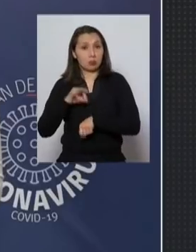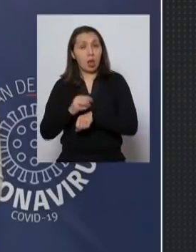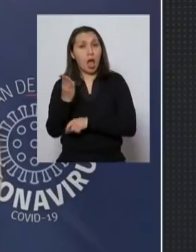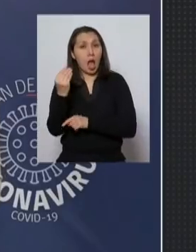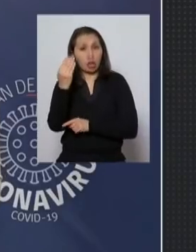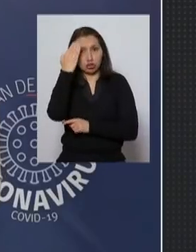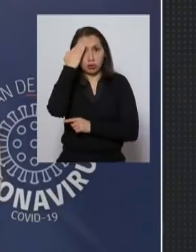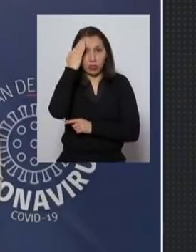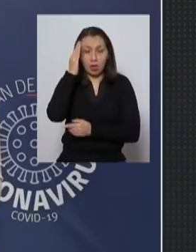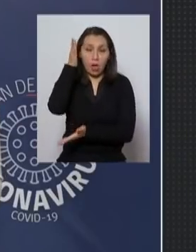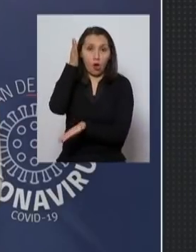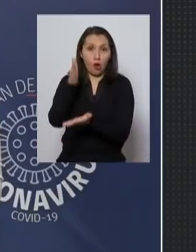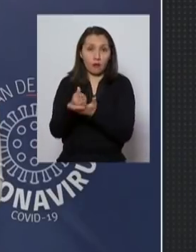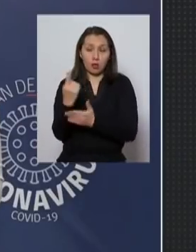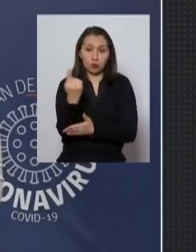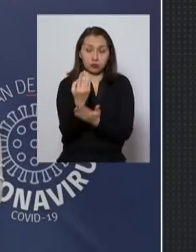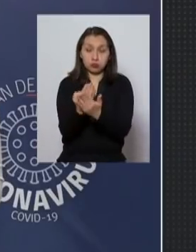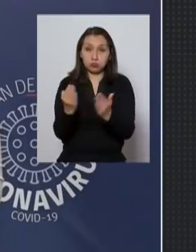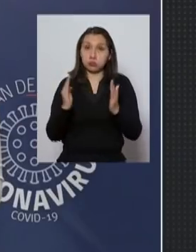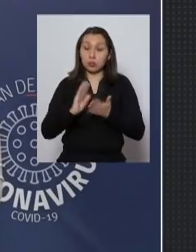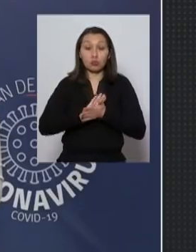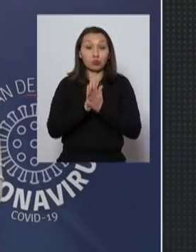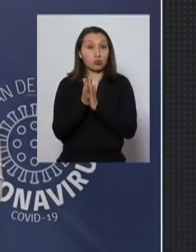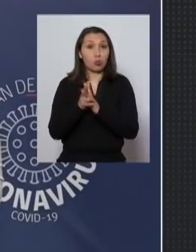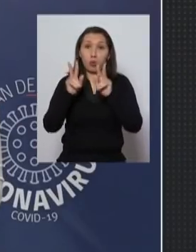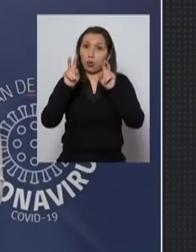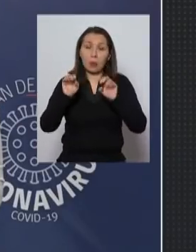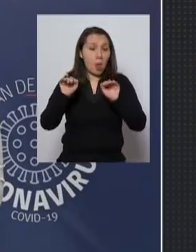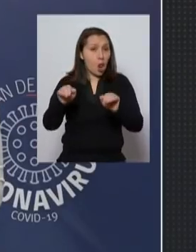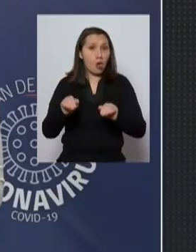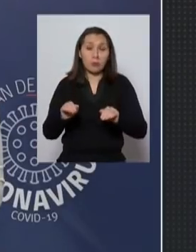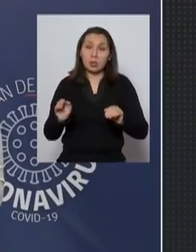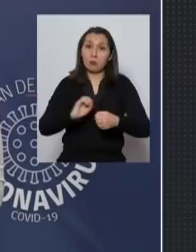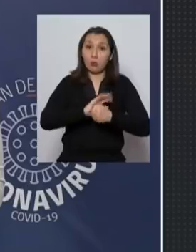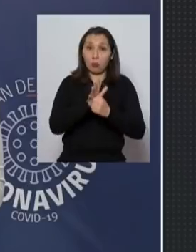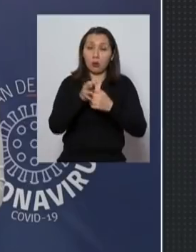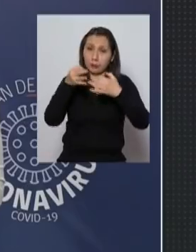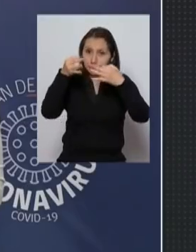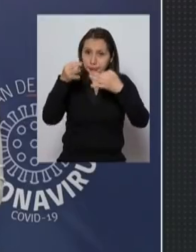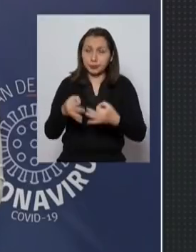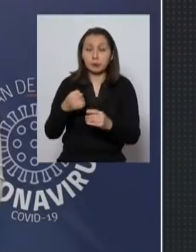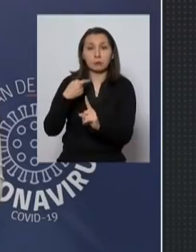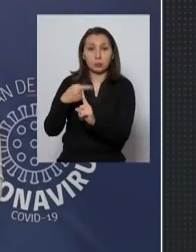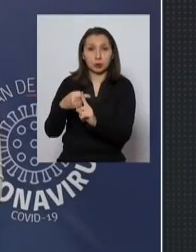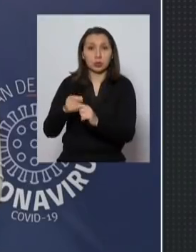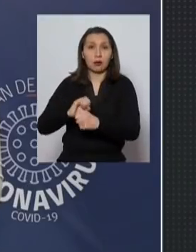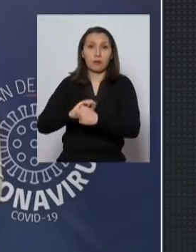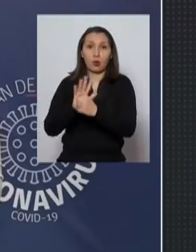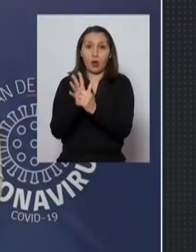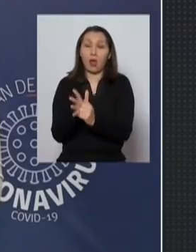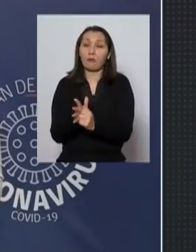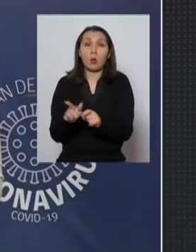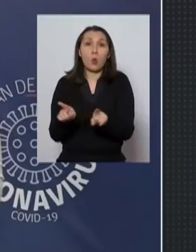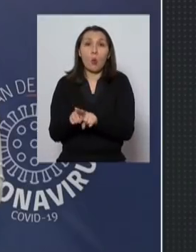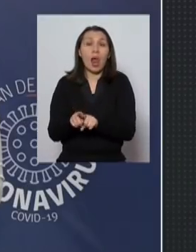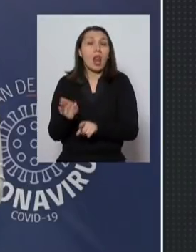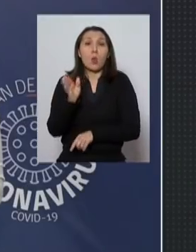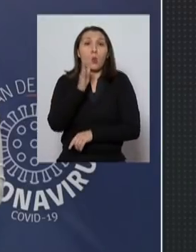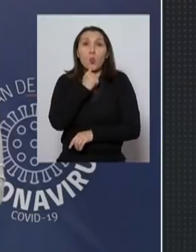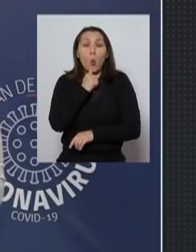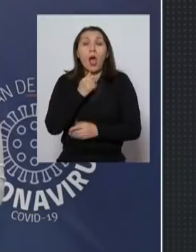días, tienen obligación de aislamiento, o sea, es para todos los efectos, es un caso positivo de coronavirus, aunque no